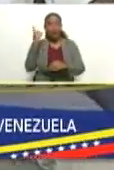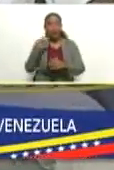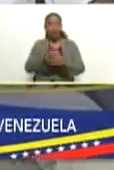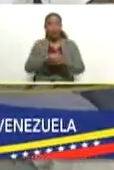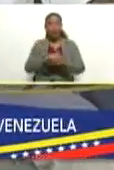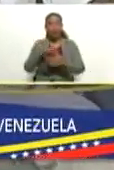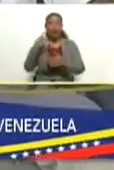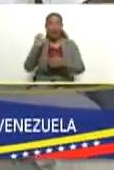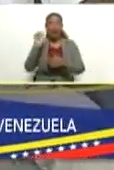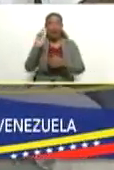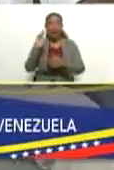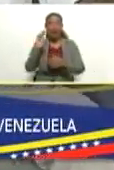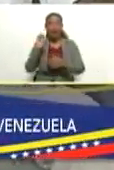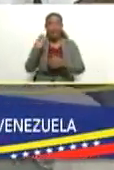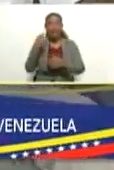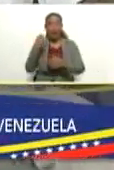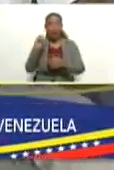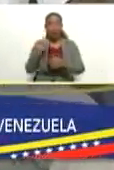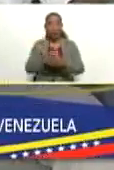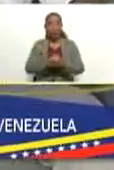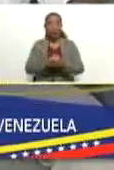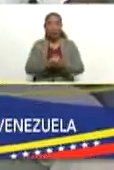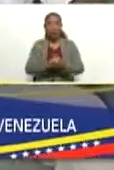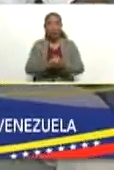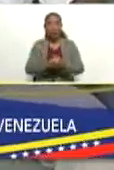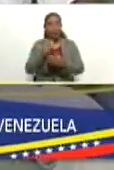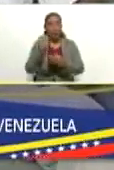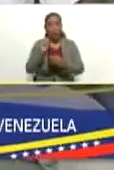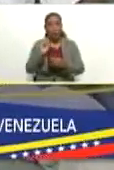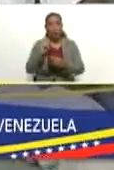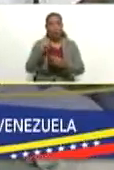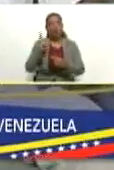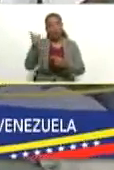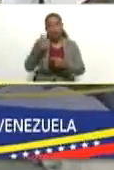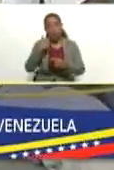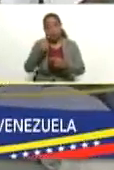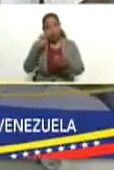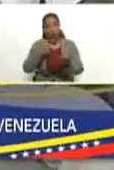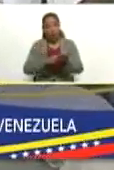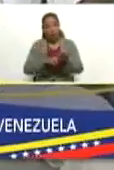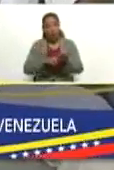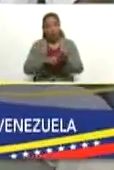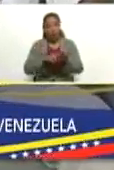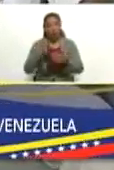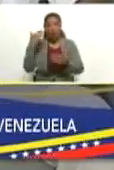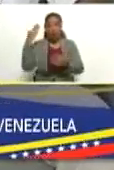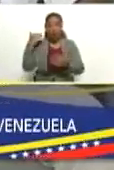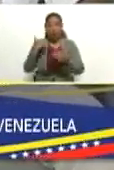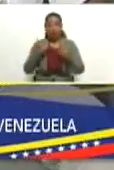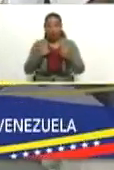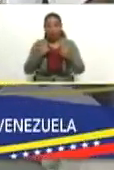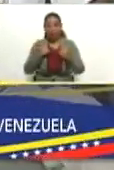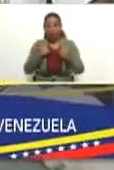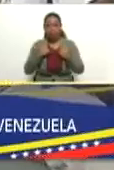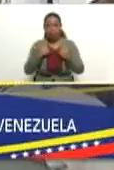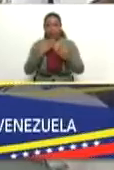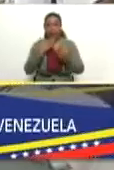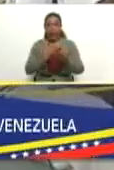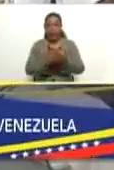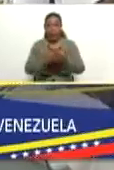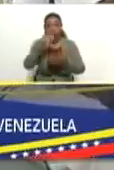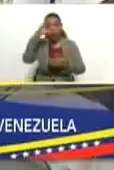Carreño. Bueno, presidente, no, como usted dice, se nos hace muy cuesta arriba, ¿no? Entonces, gracias a Dios y a ustedes